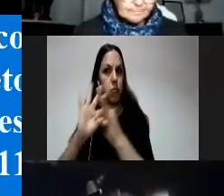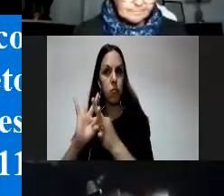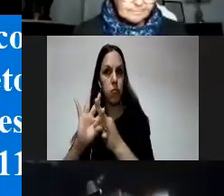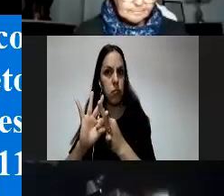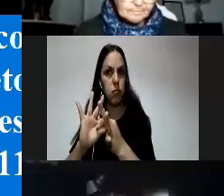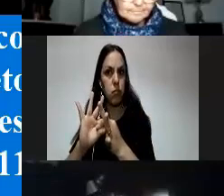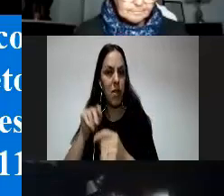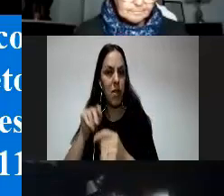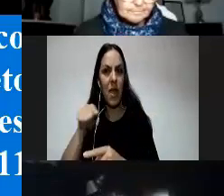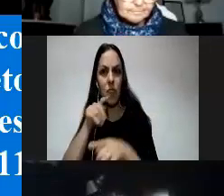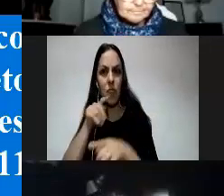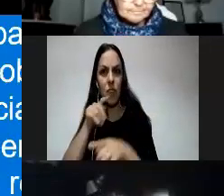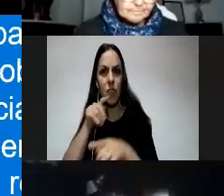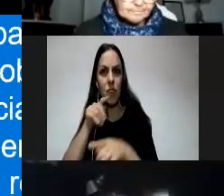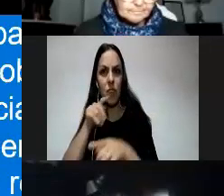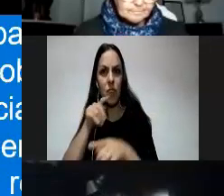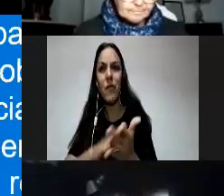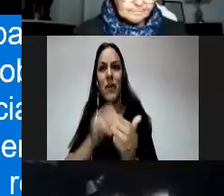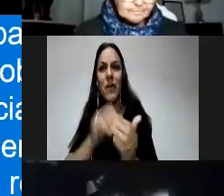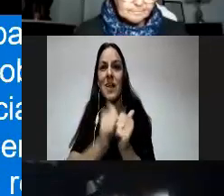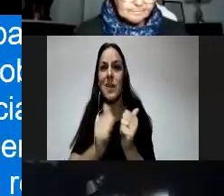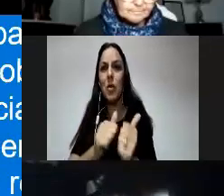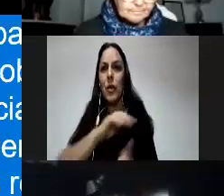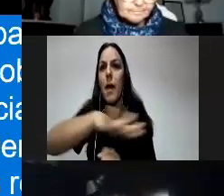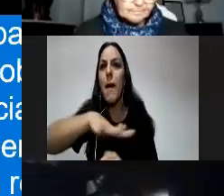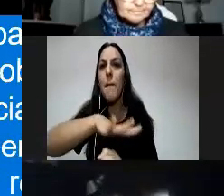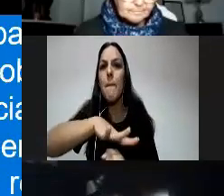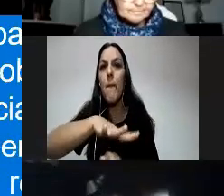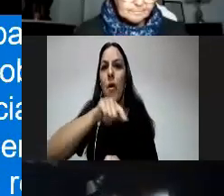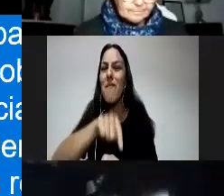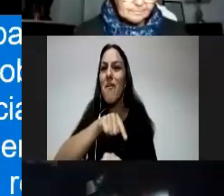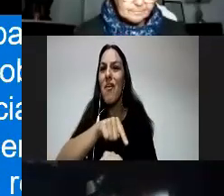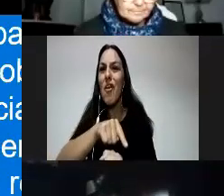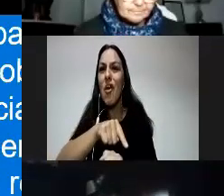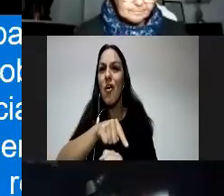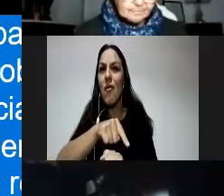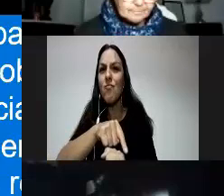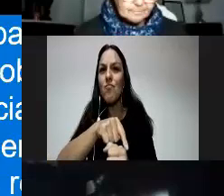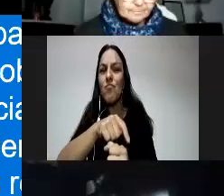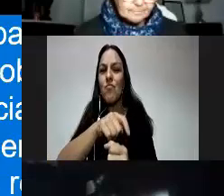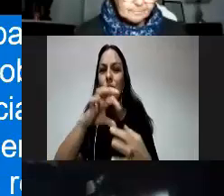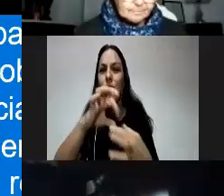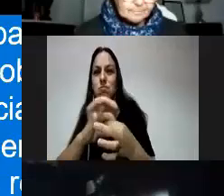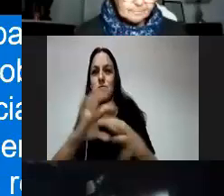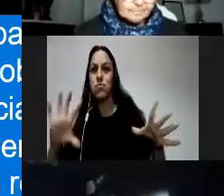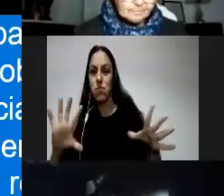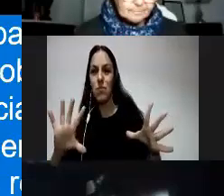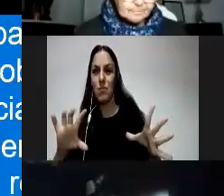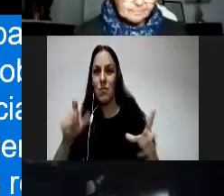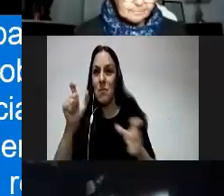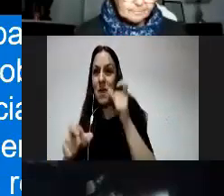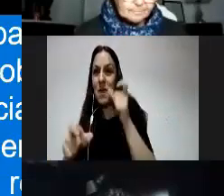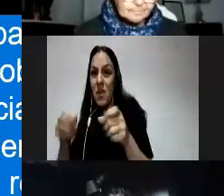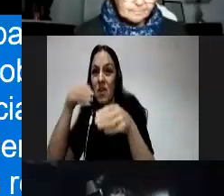manifestaciones de la historia de un pueblo, completamente ajena a la intervención activa del hombre o a la actividad